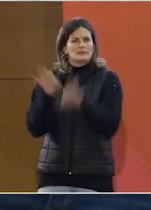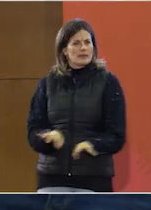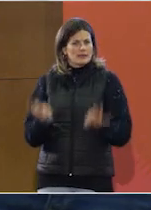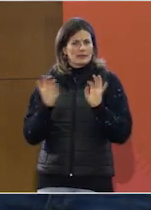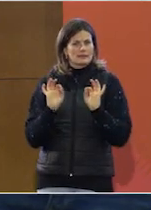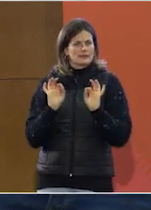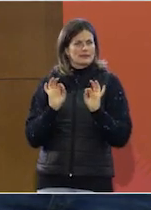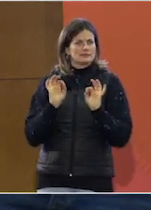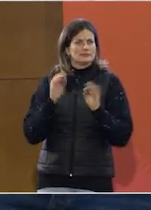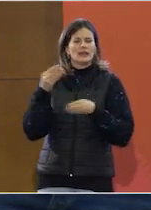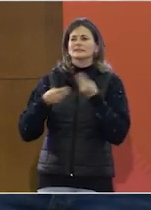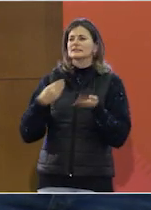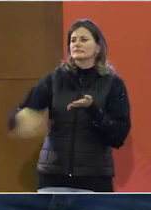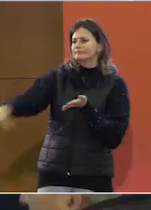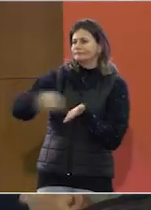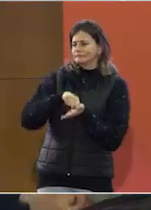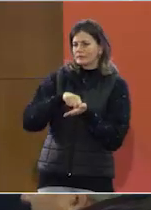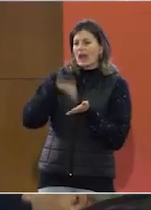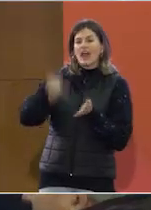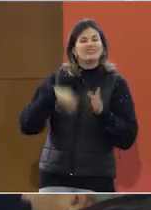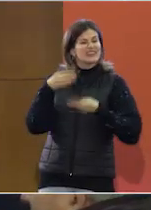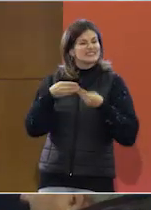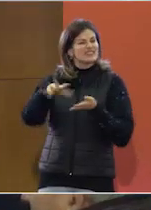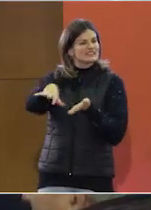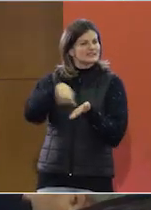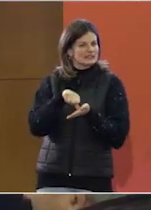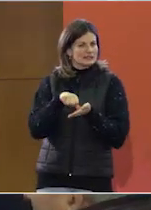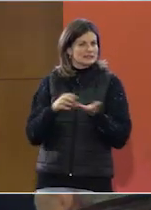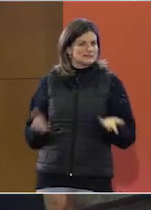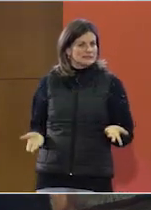hacer es recentralizar.